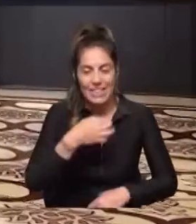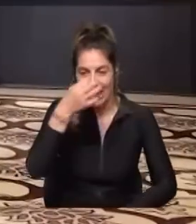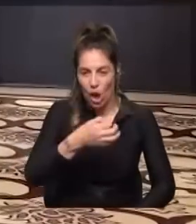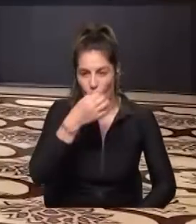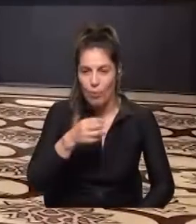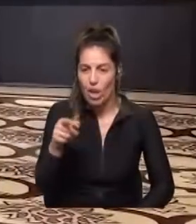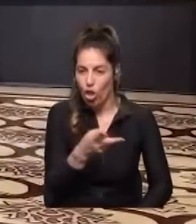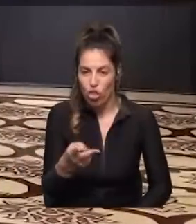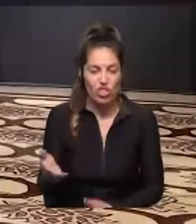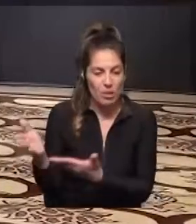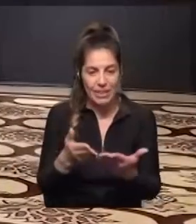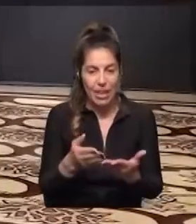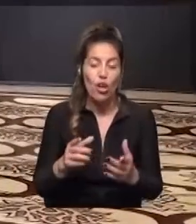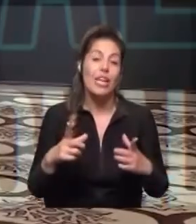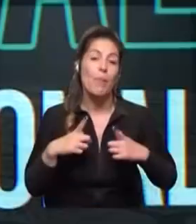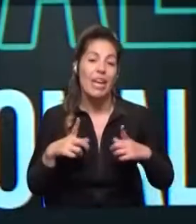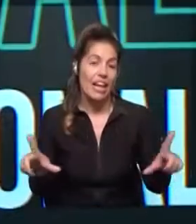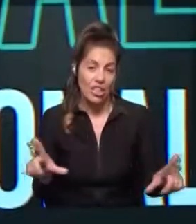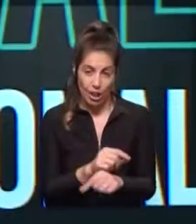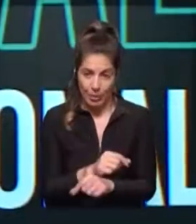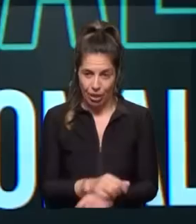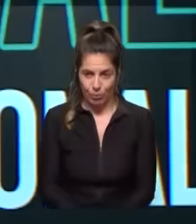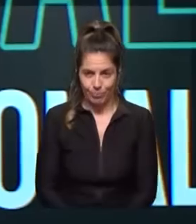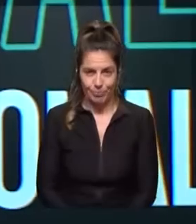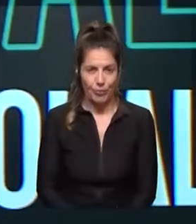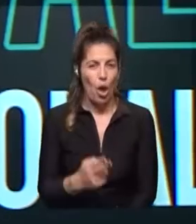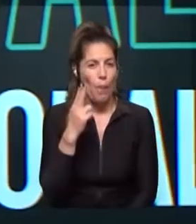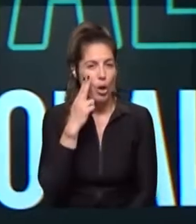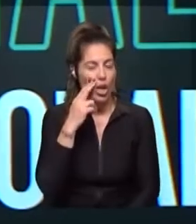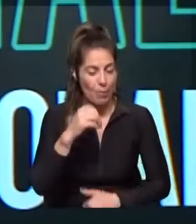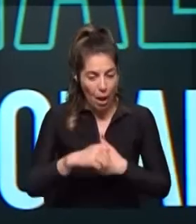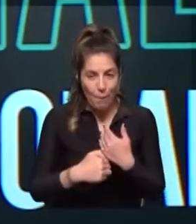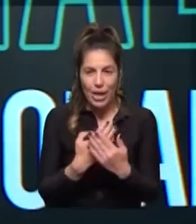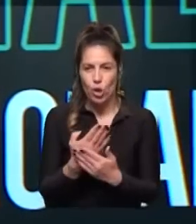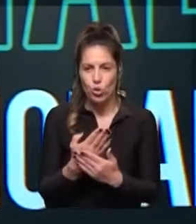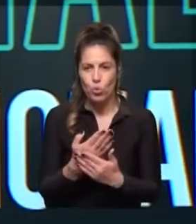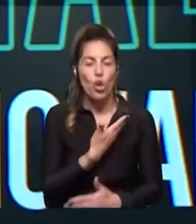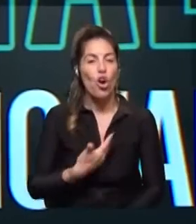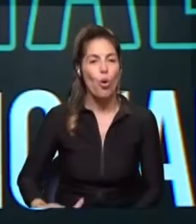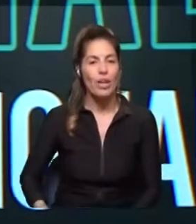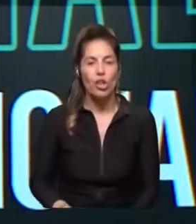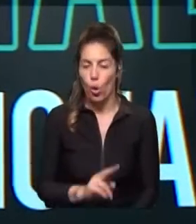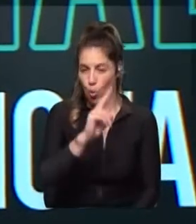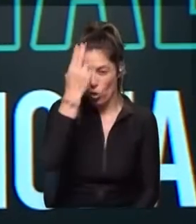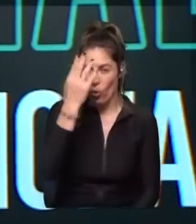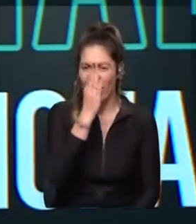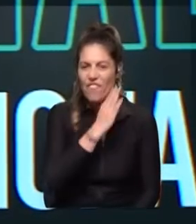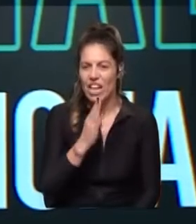todo esto haya terminado problemas en el mercosur los gobiernos de Uruguay Brasil